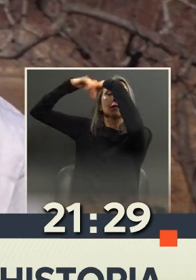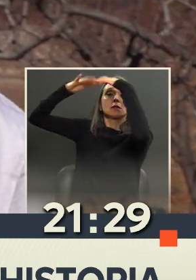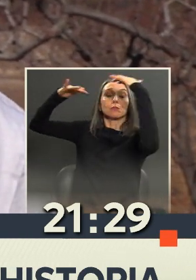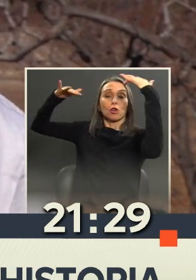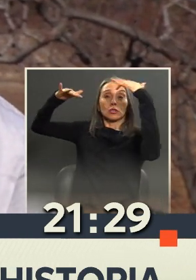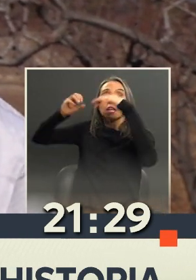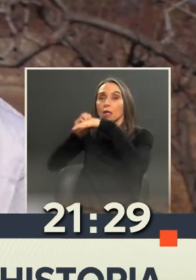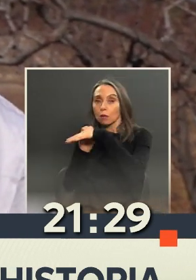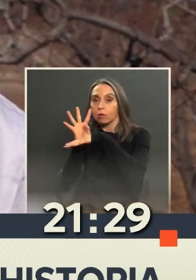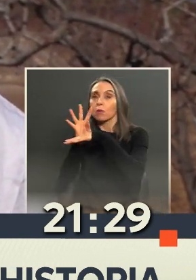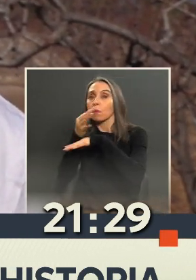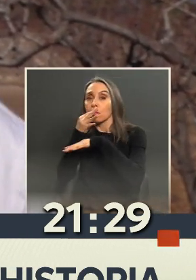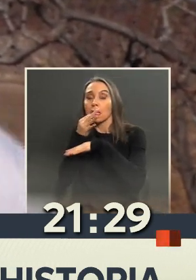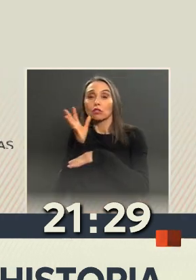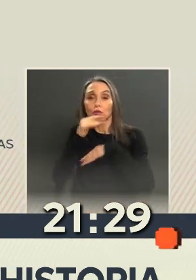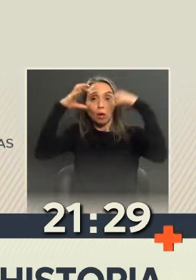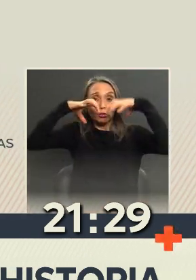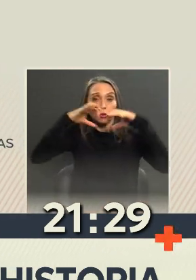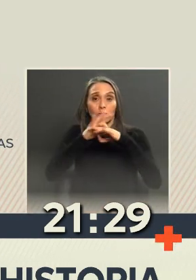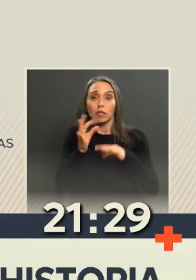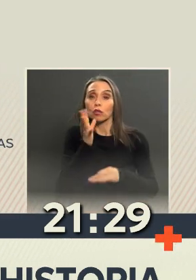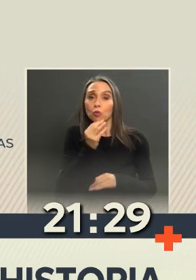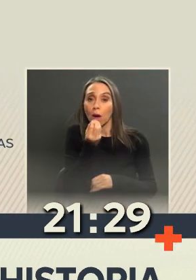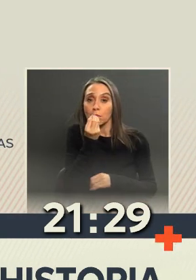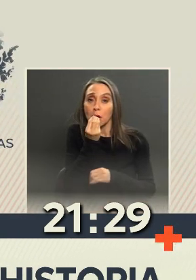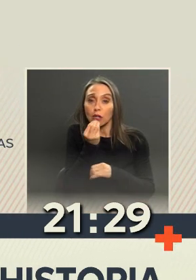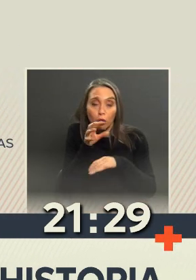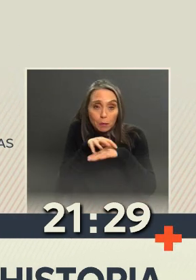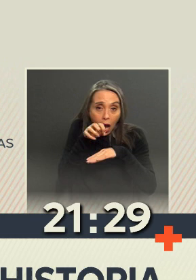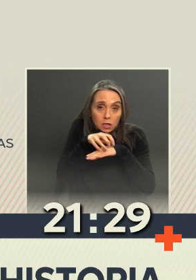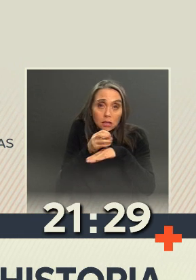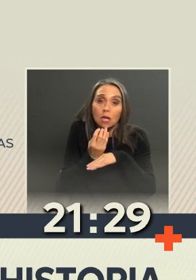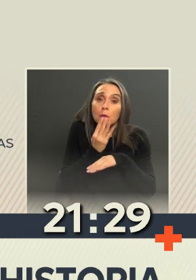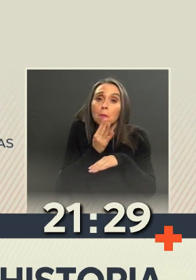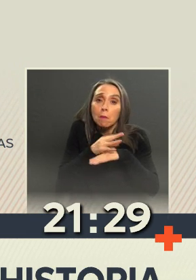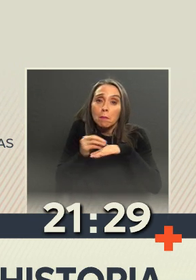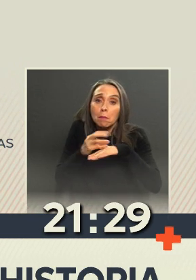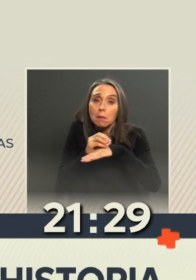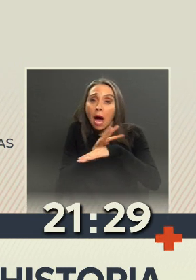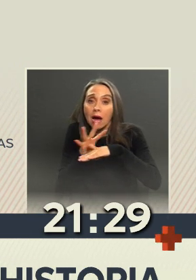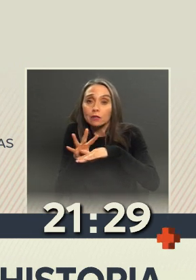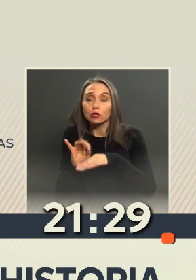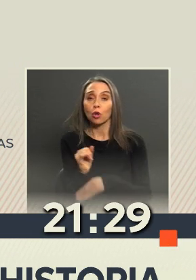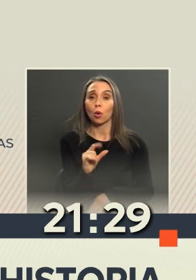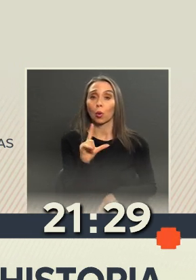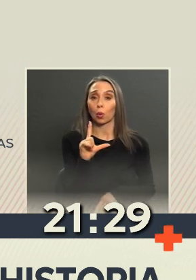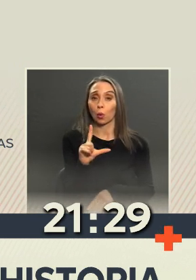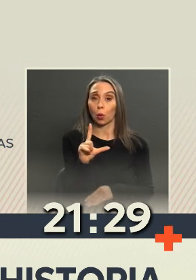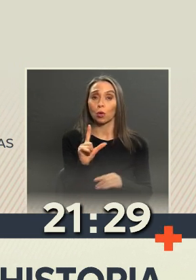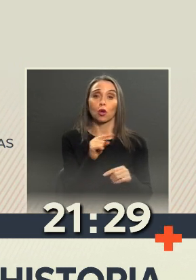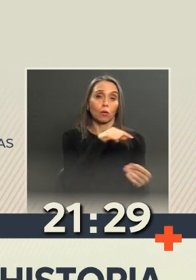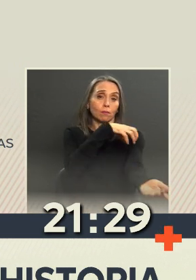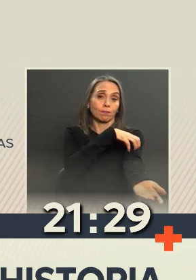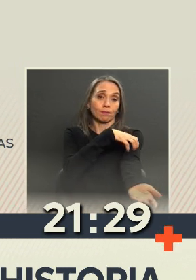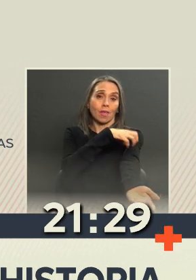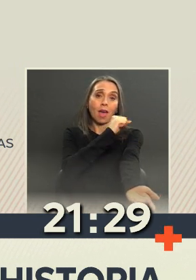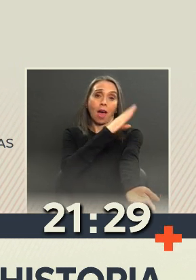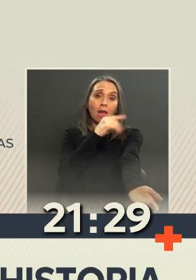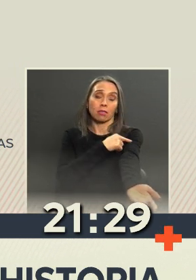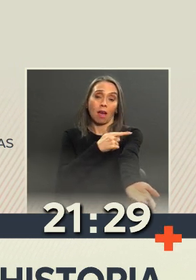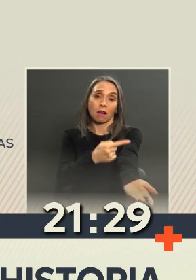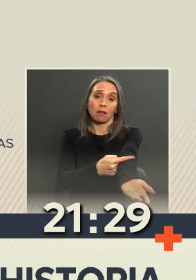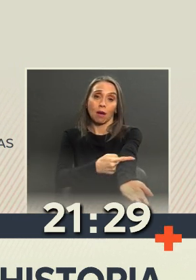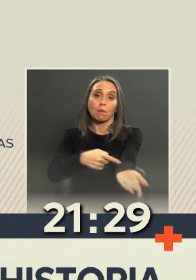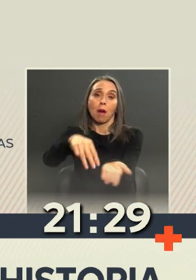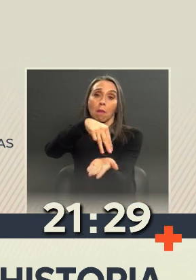agua que pasto van a tener nada el balance es categórico en julio las regiones entre atacama y maule registraron déficits